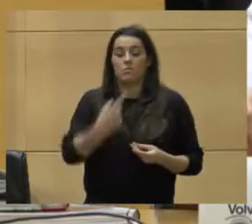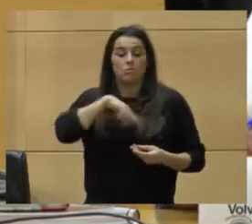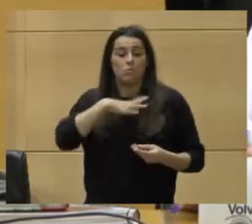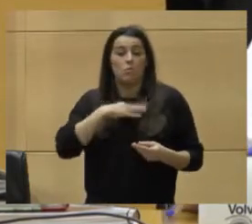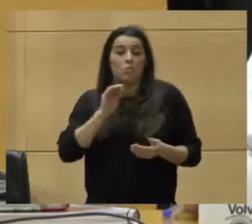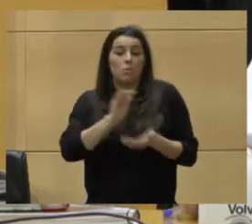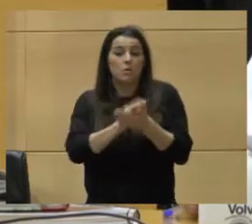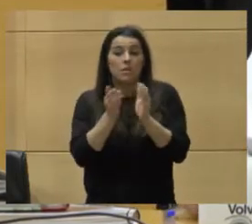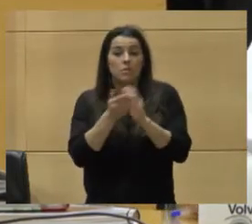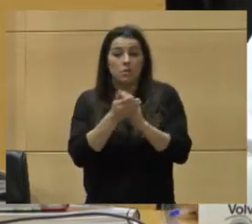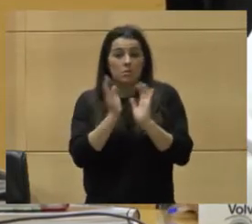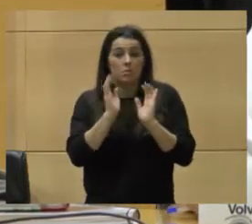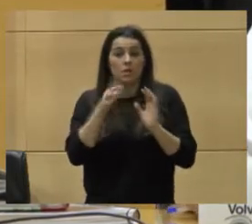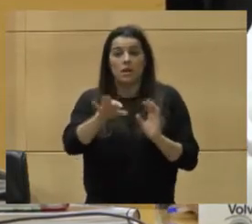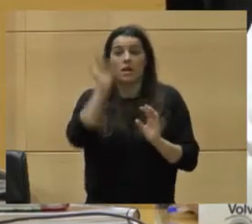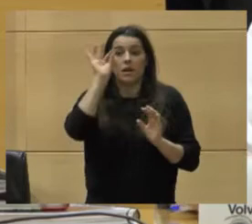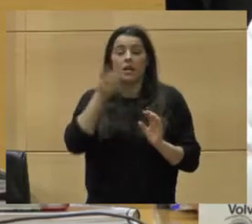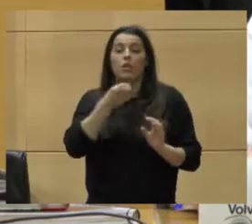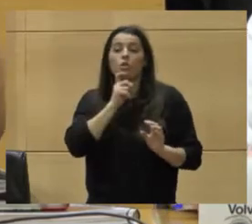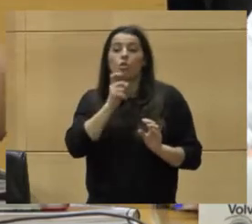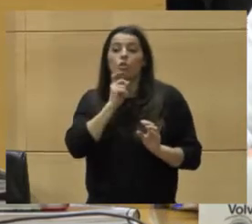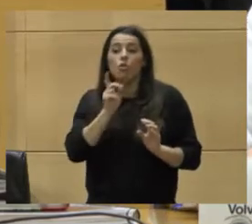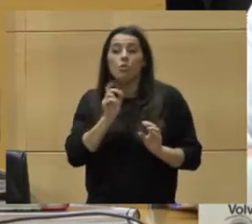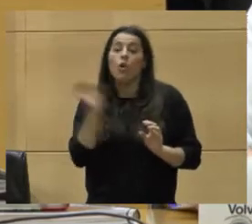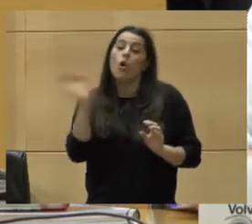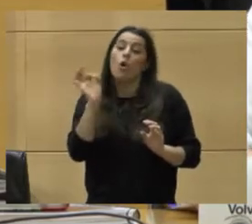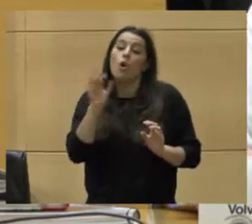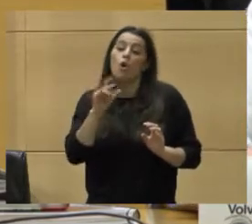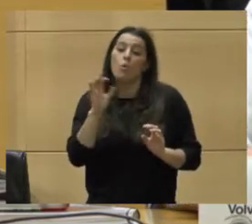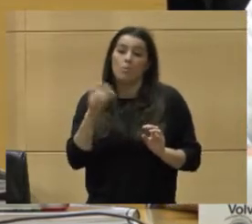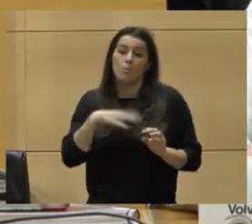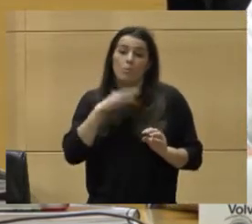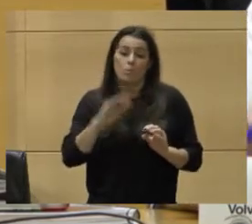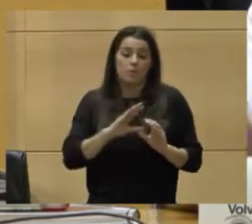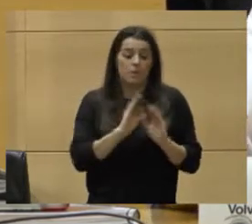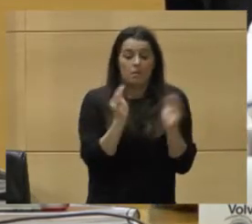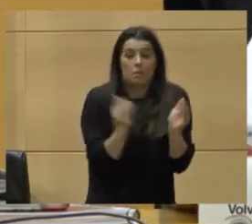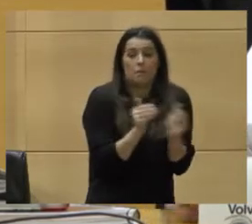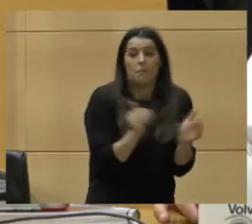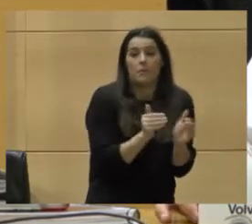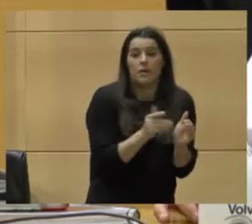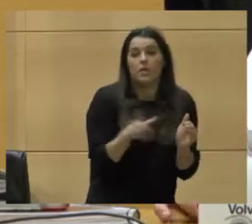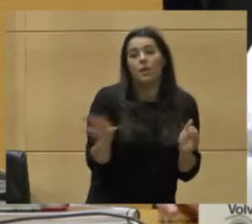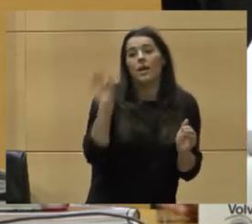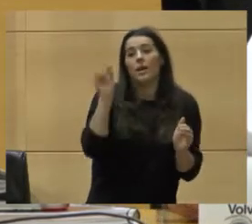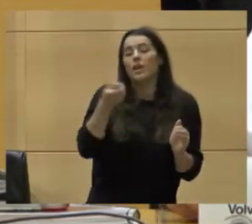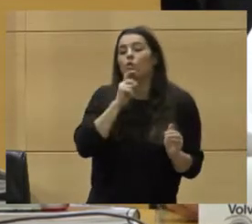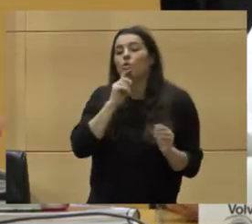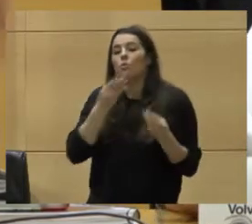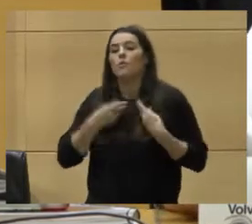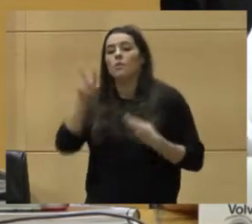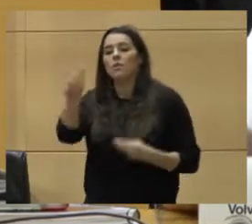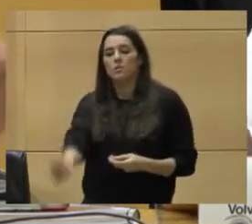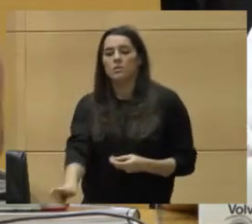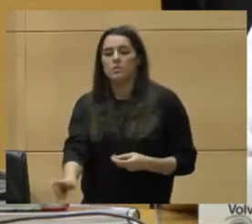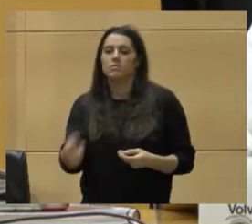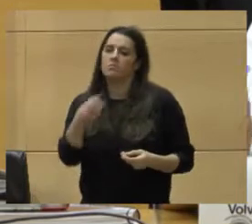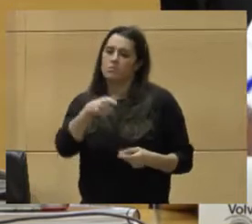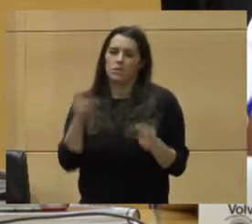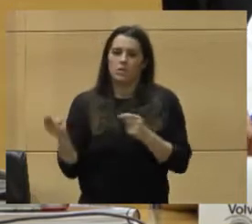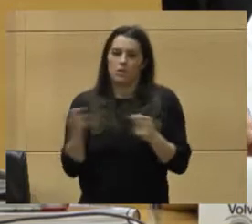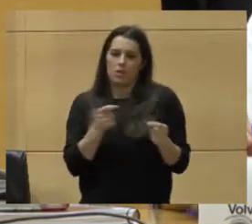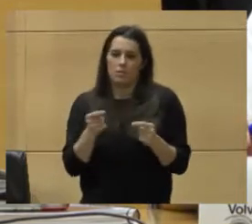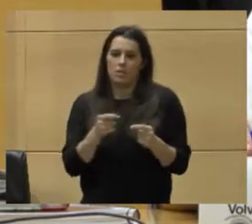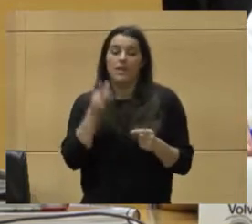cómo determinar nuestra propia vida o lo puede decidir una minoría creo que ahí está uno de los elementos en disputa los derechos como